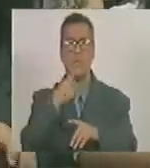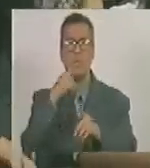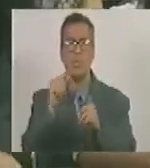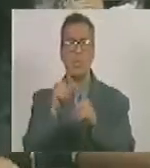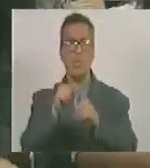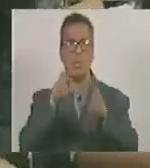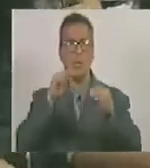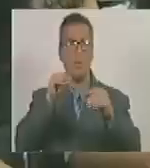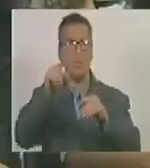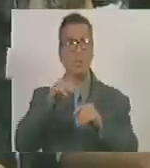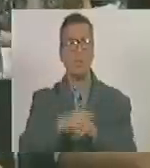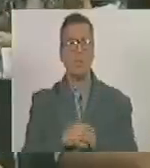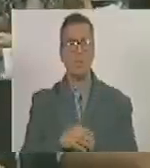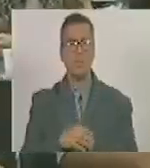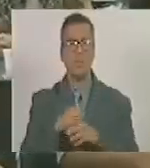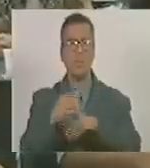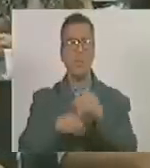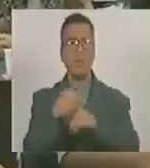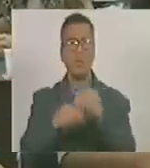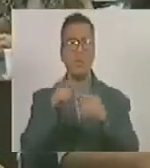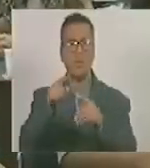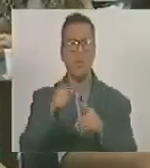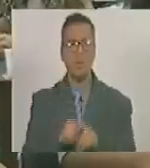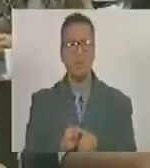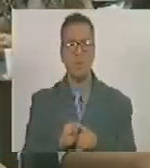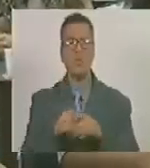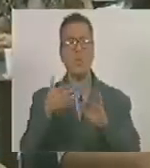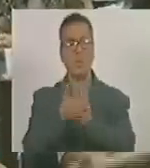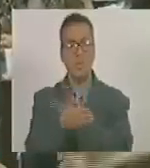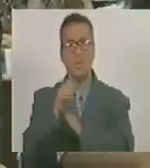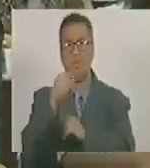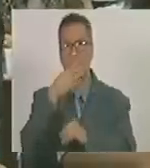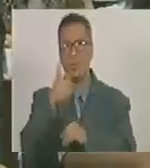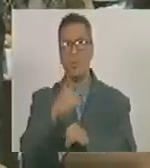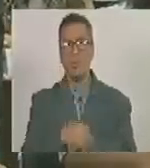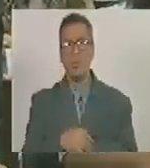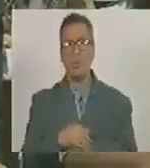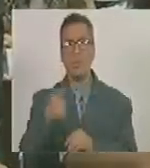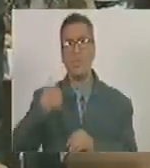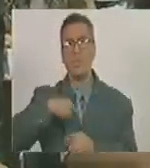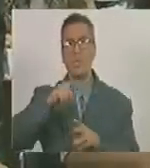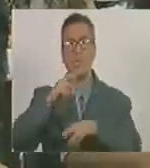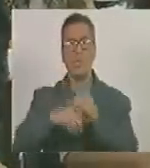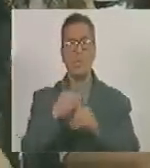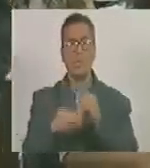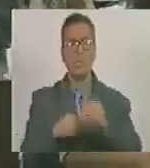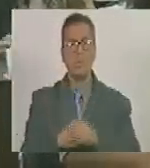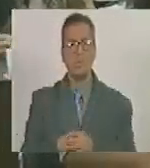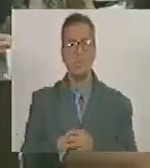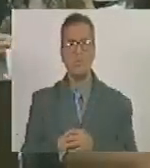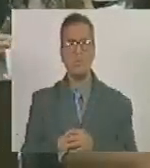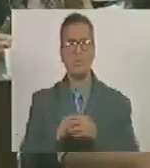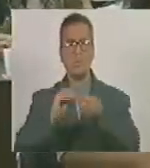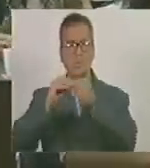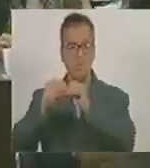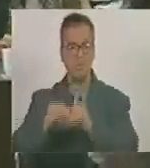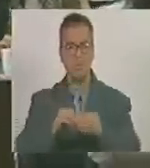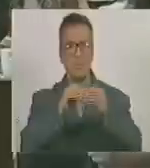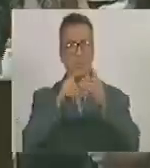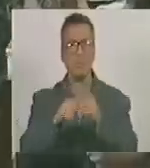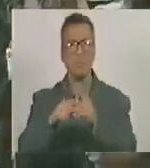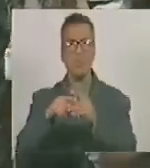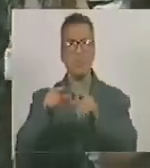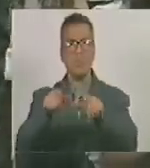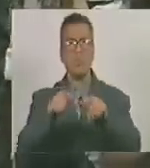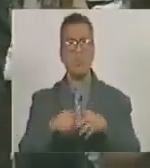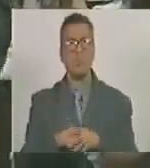para hablar de un acto supremamente significativo, un acto que tiene que ver con lo que es la recuperación de esta